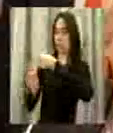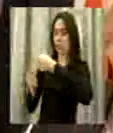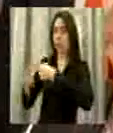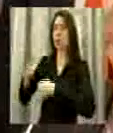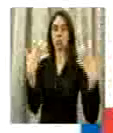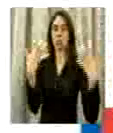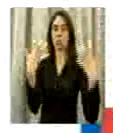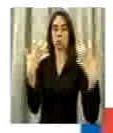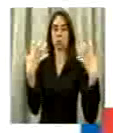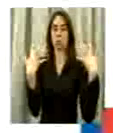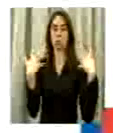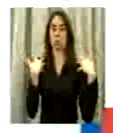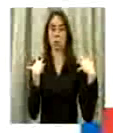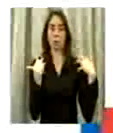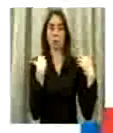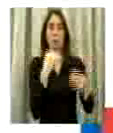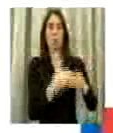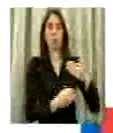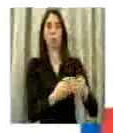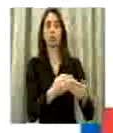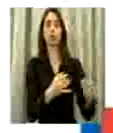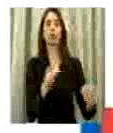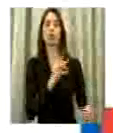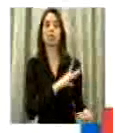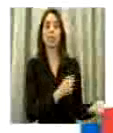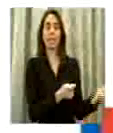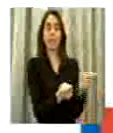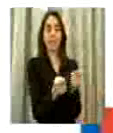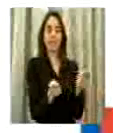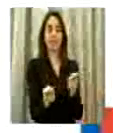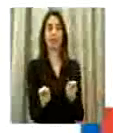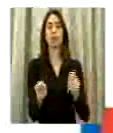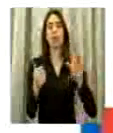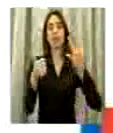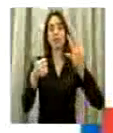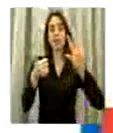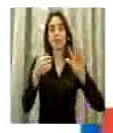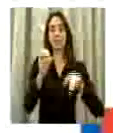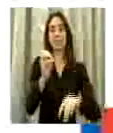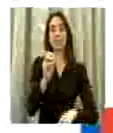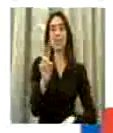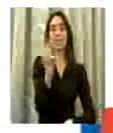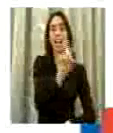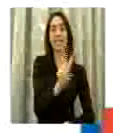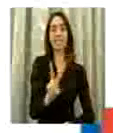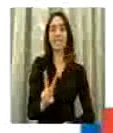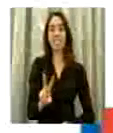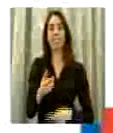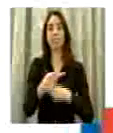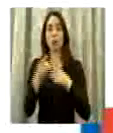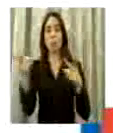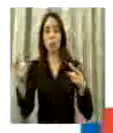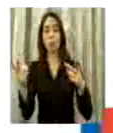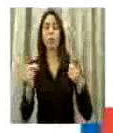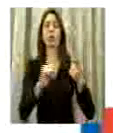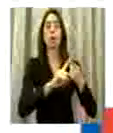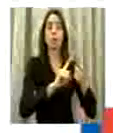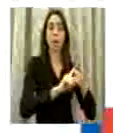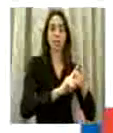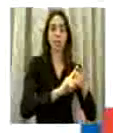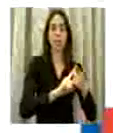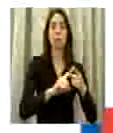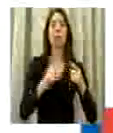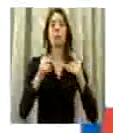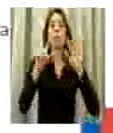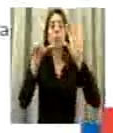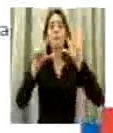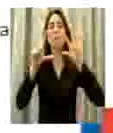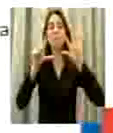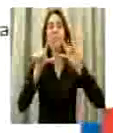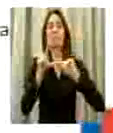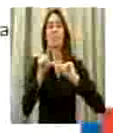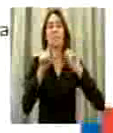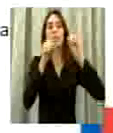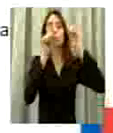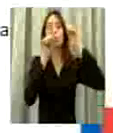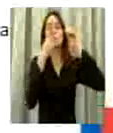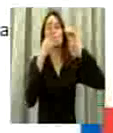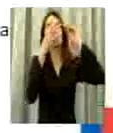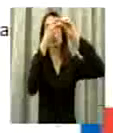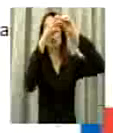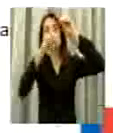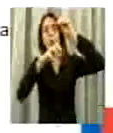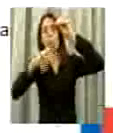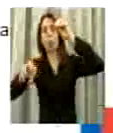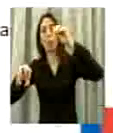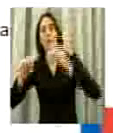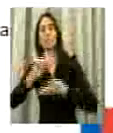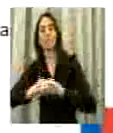Chile Gestiona. Hoy día están participando 60 servicios públicos de estas 17 subsecretarías. ¿Y